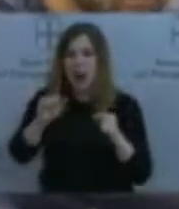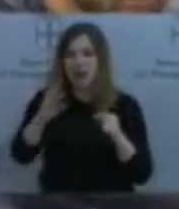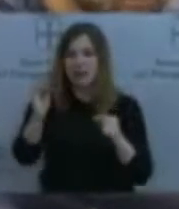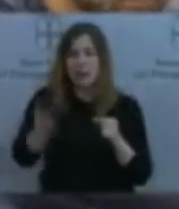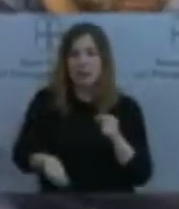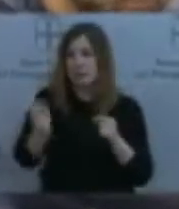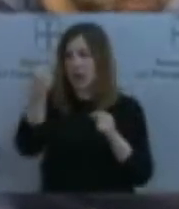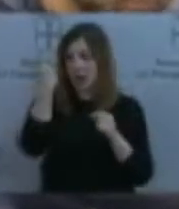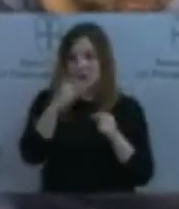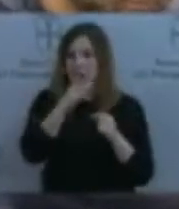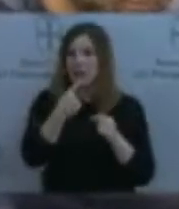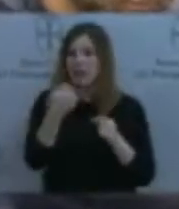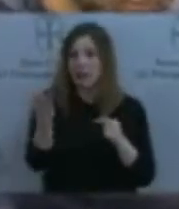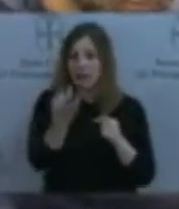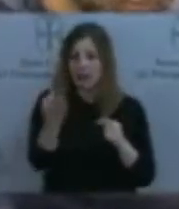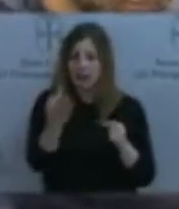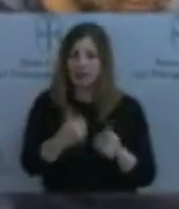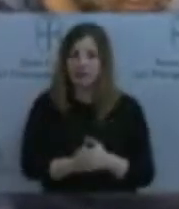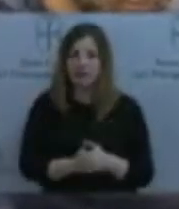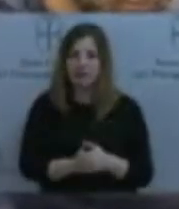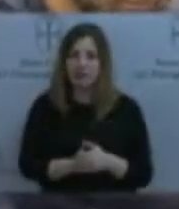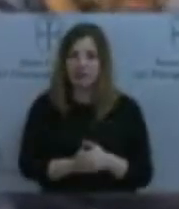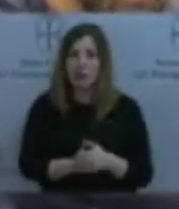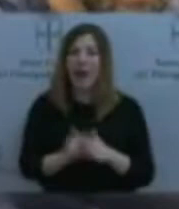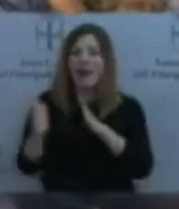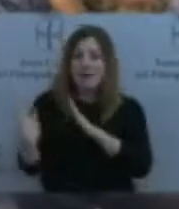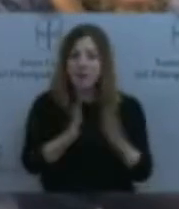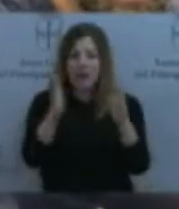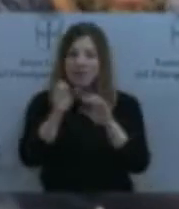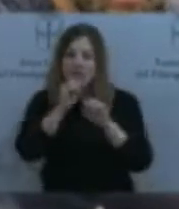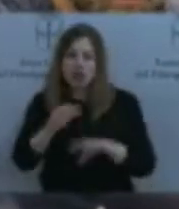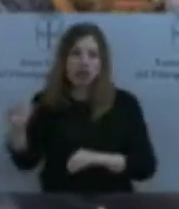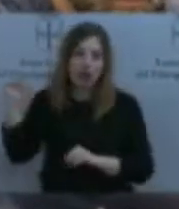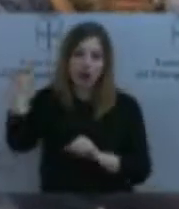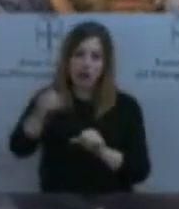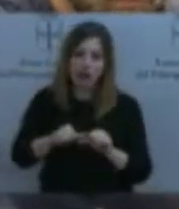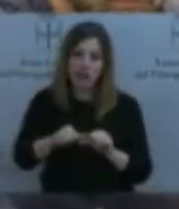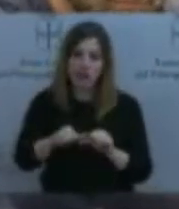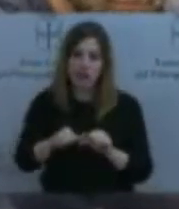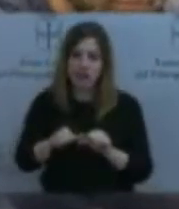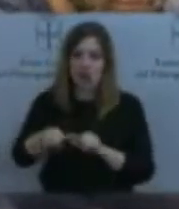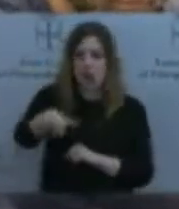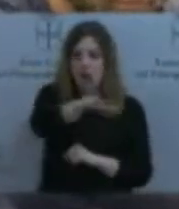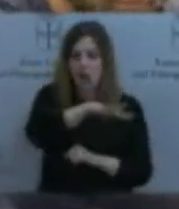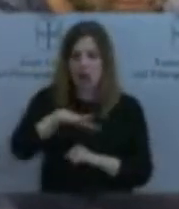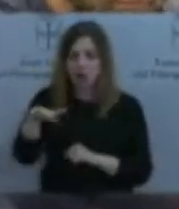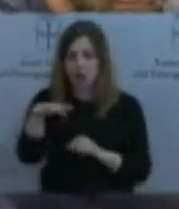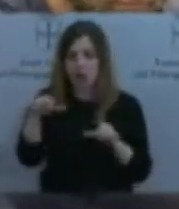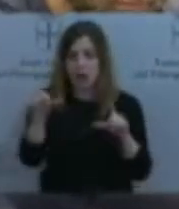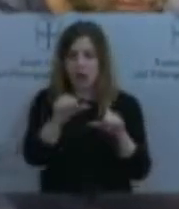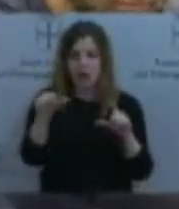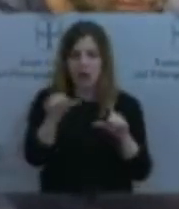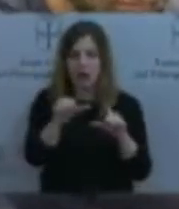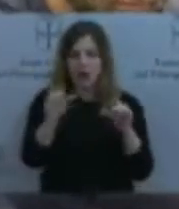las fases históricas de toda la zona del occidente, con lecturas que son importantísimas,